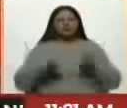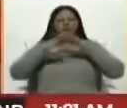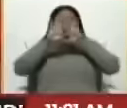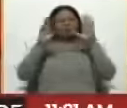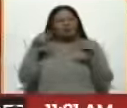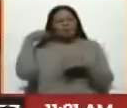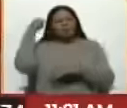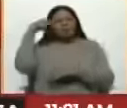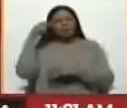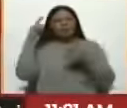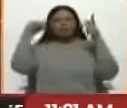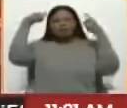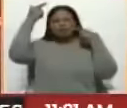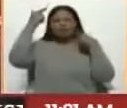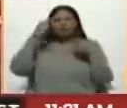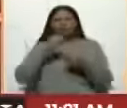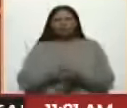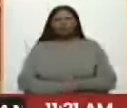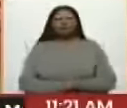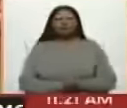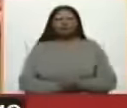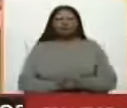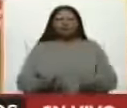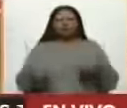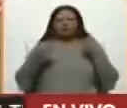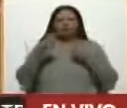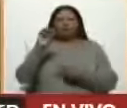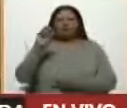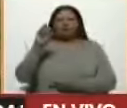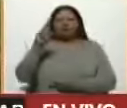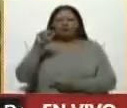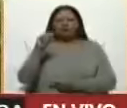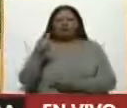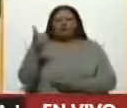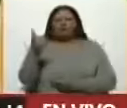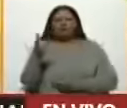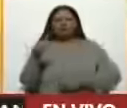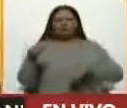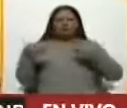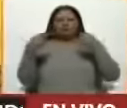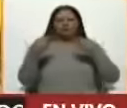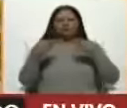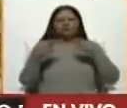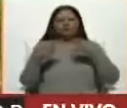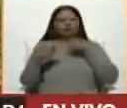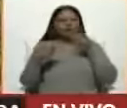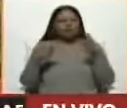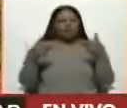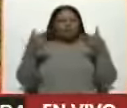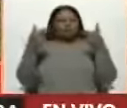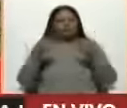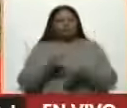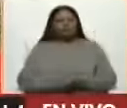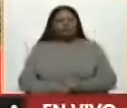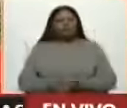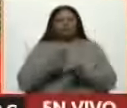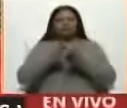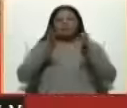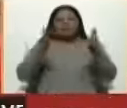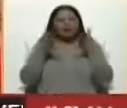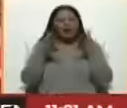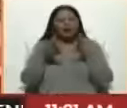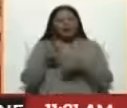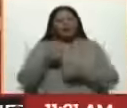hablando. Florentino y el diablo, el bien contra el mal. Y saben una cosa, siempre ganará el